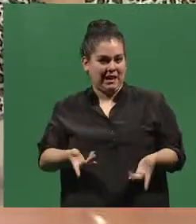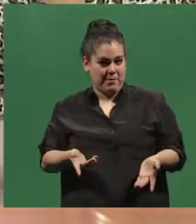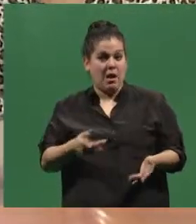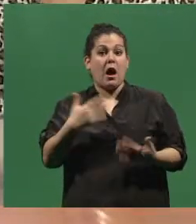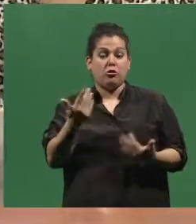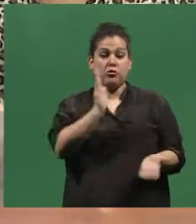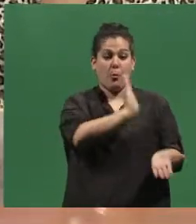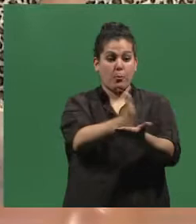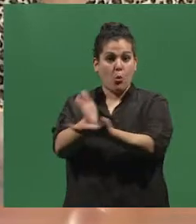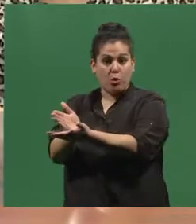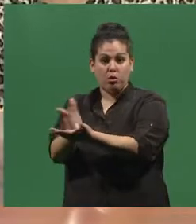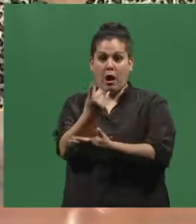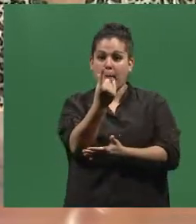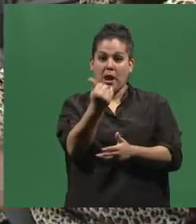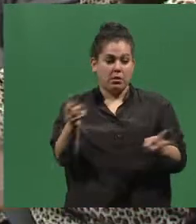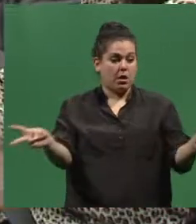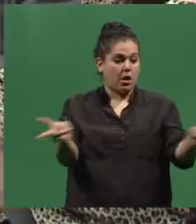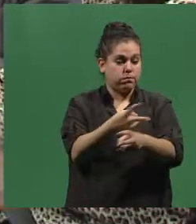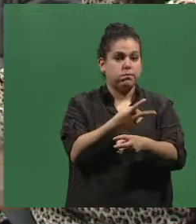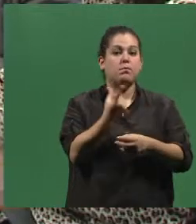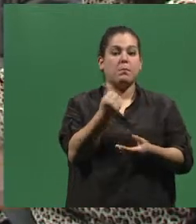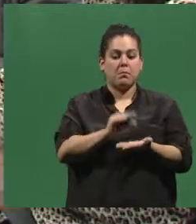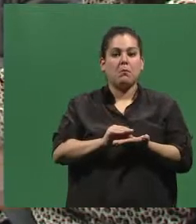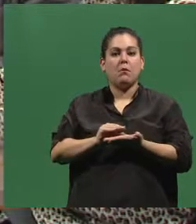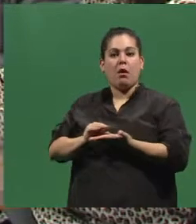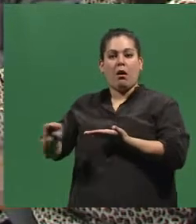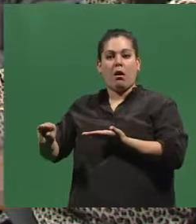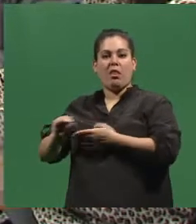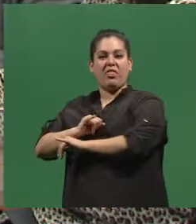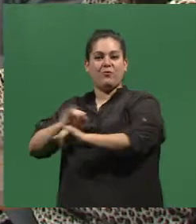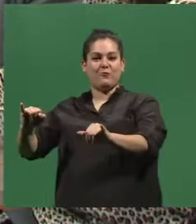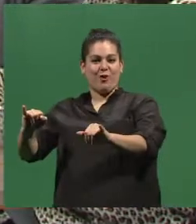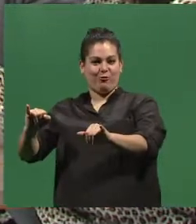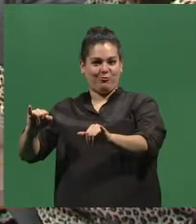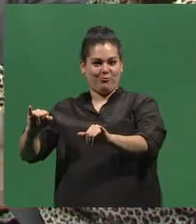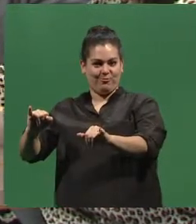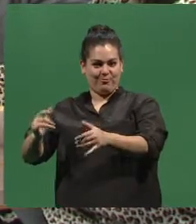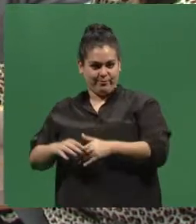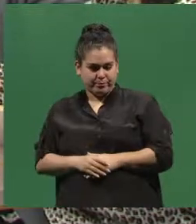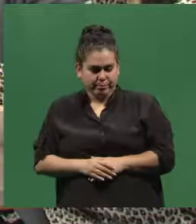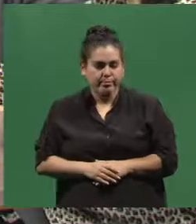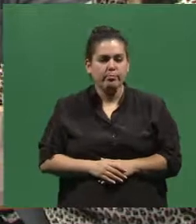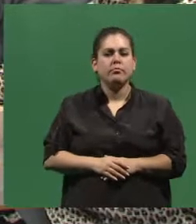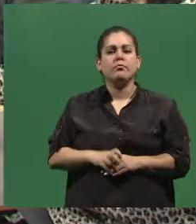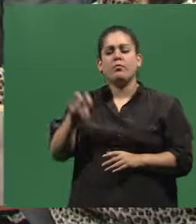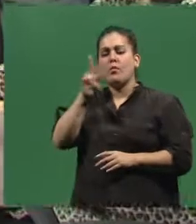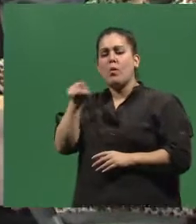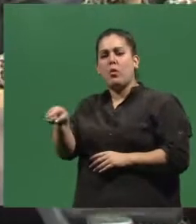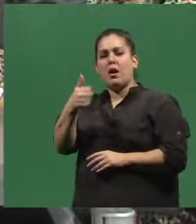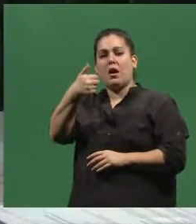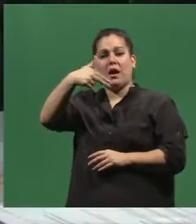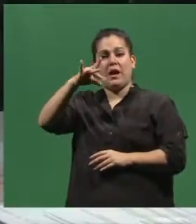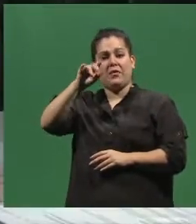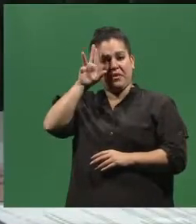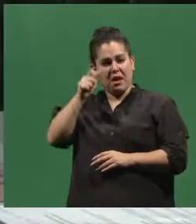se aplicaría a la publicidad de lo que tenga que ver con el objetivo de la ley. A la difusión. Andrea, creo que